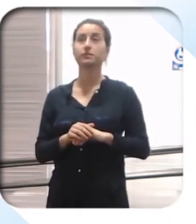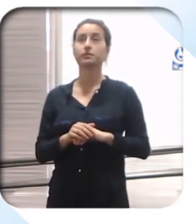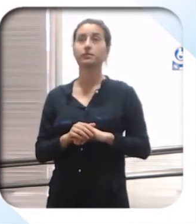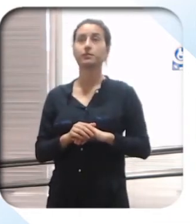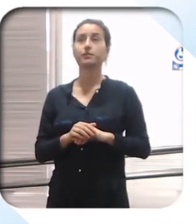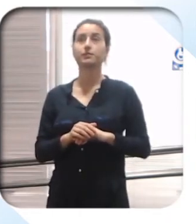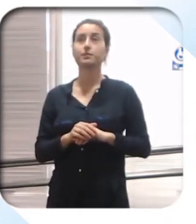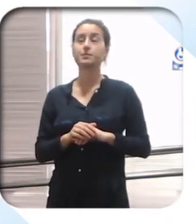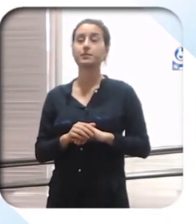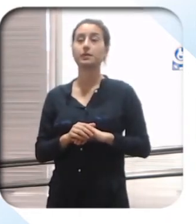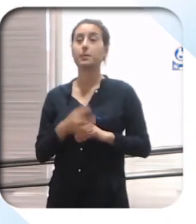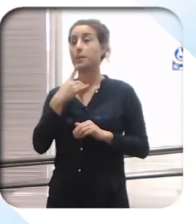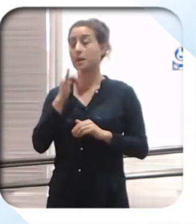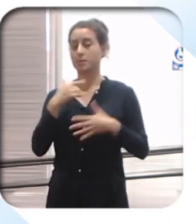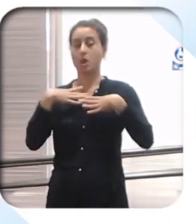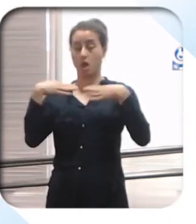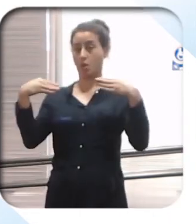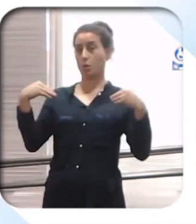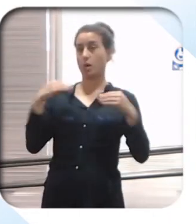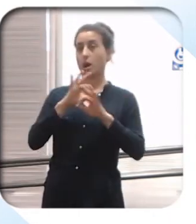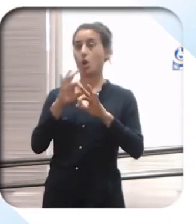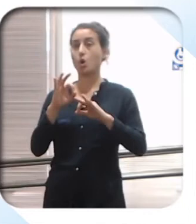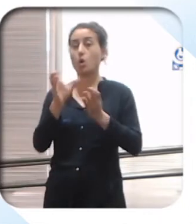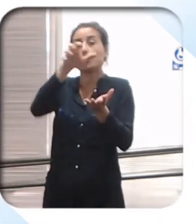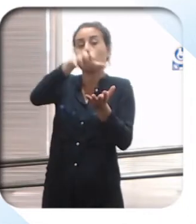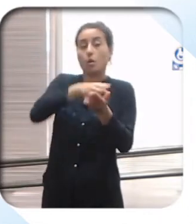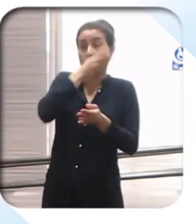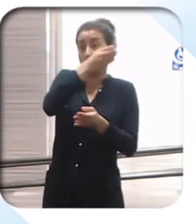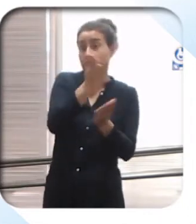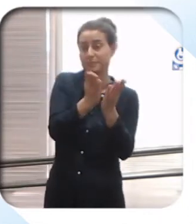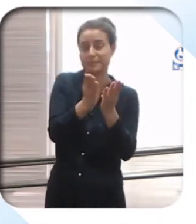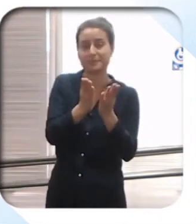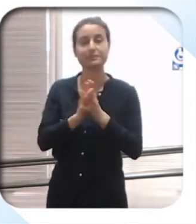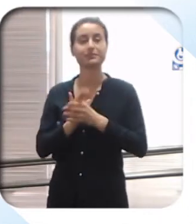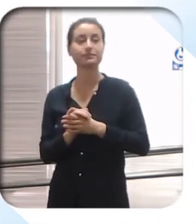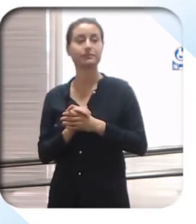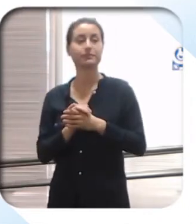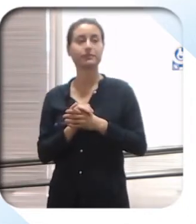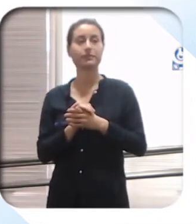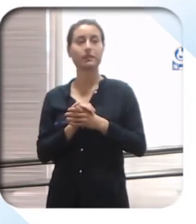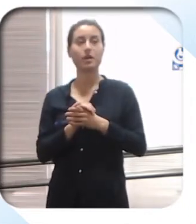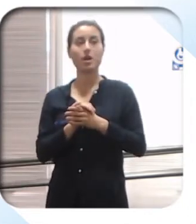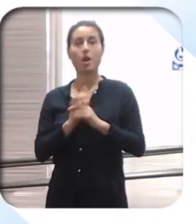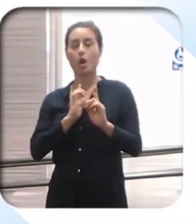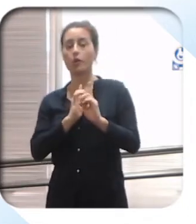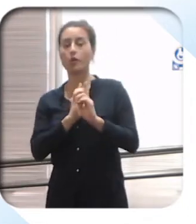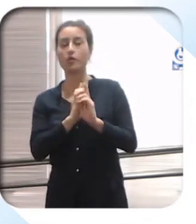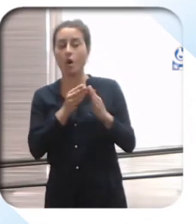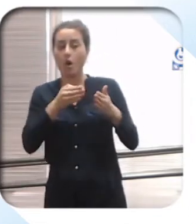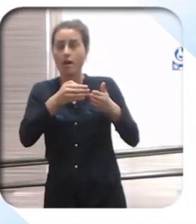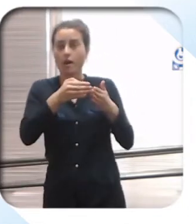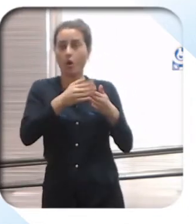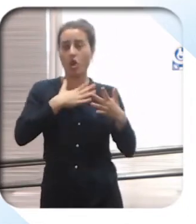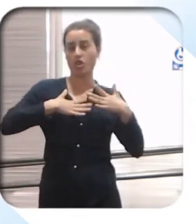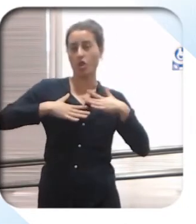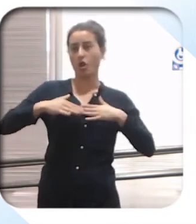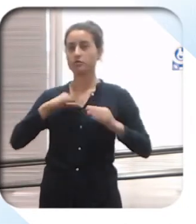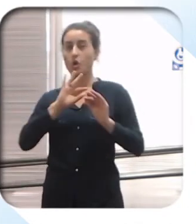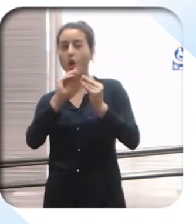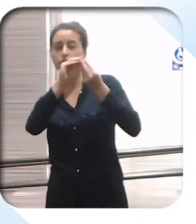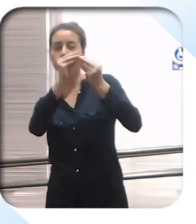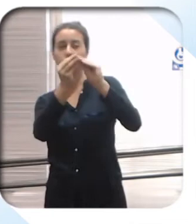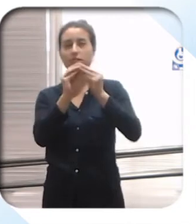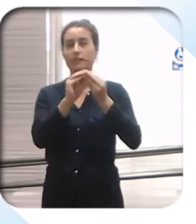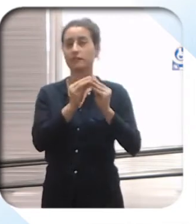Fíjate que en la escuela o en el lugar donde va, lo encontraron en un rincón tocándose o